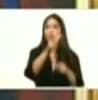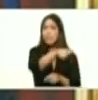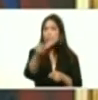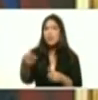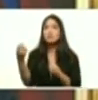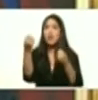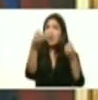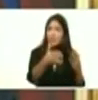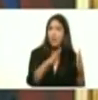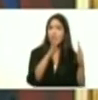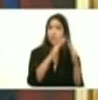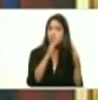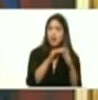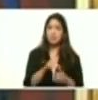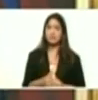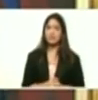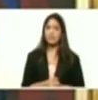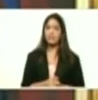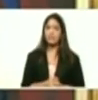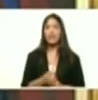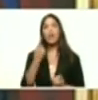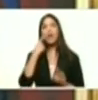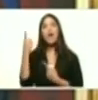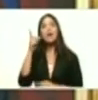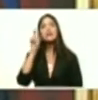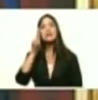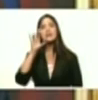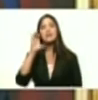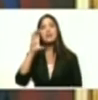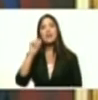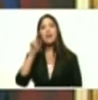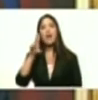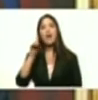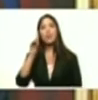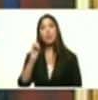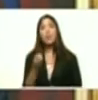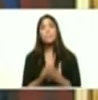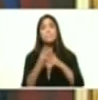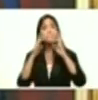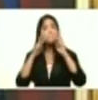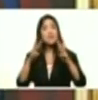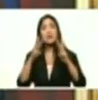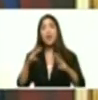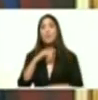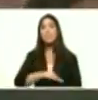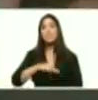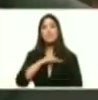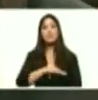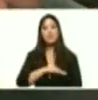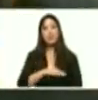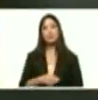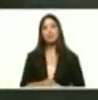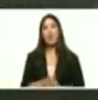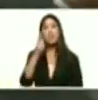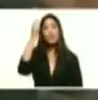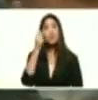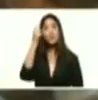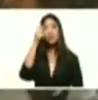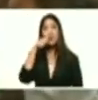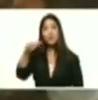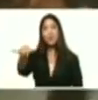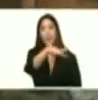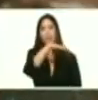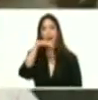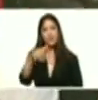la vivienda, ¿verdad compañero? aquí está Ricardo Molina, creador de ese milagro de la gran misión vivienda Venezuela, diputado del pueblo,